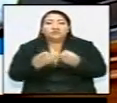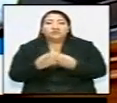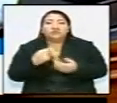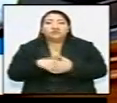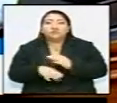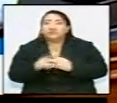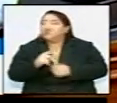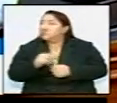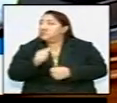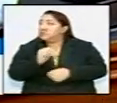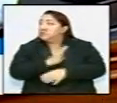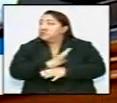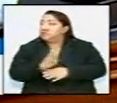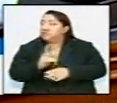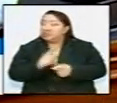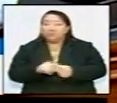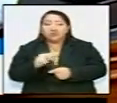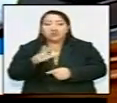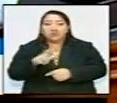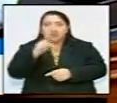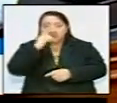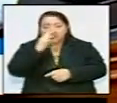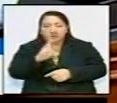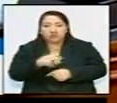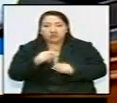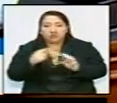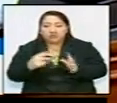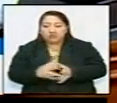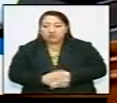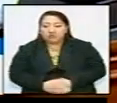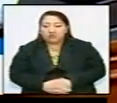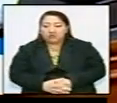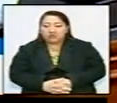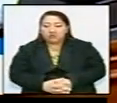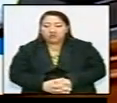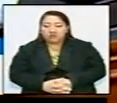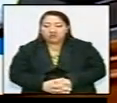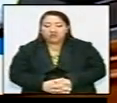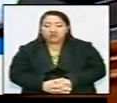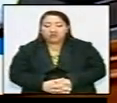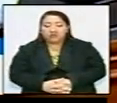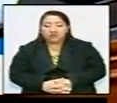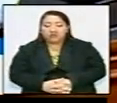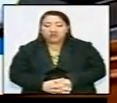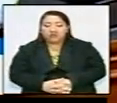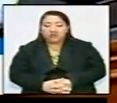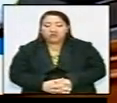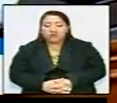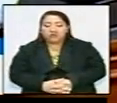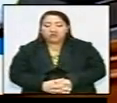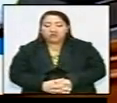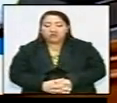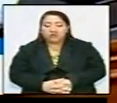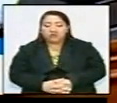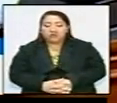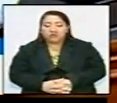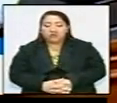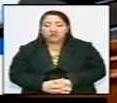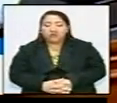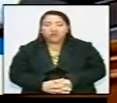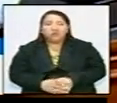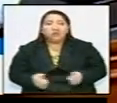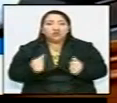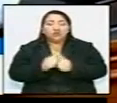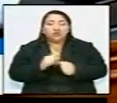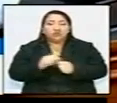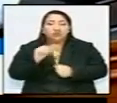ubicado en el distrito de San Borja desde el 3 de junio del 2017 al 2018. Respecto a la